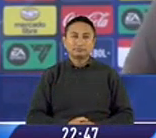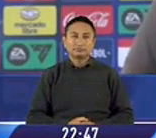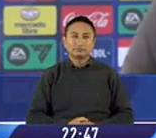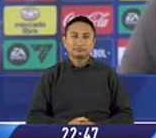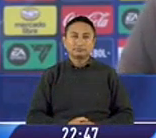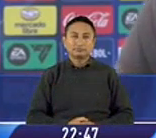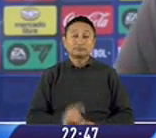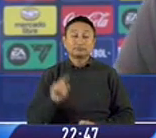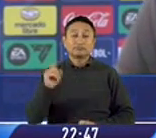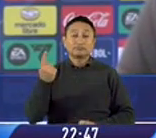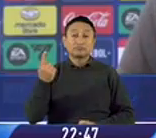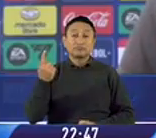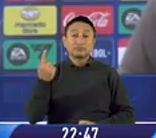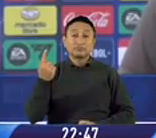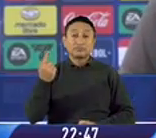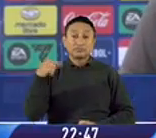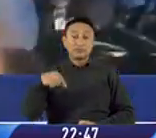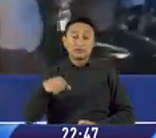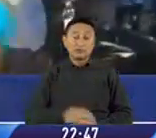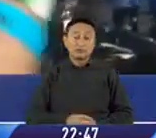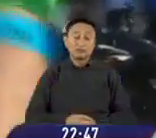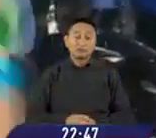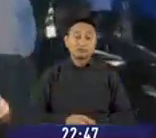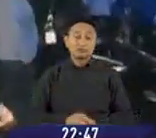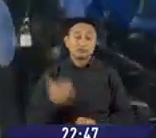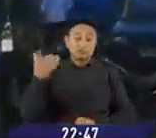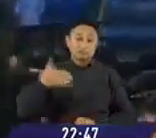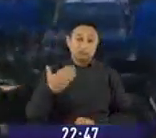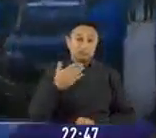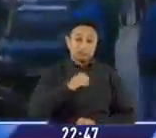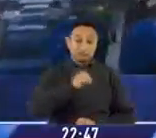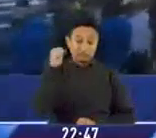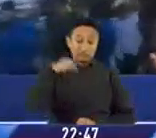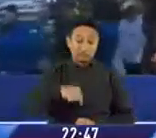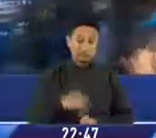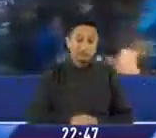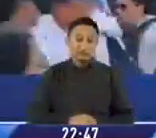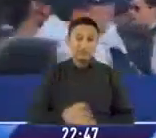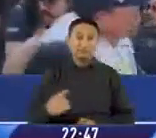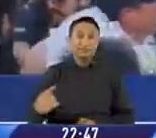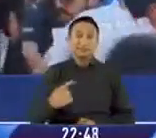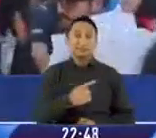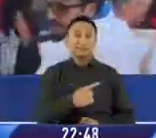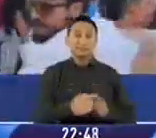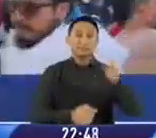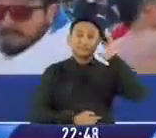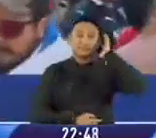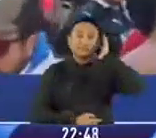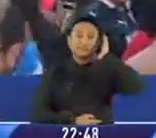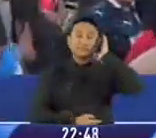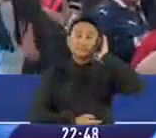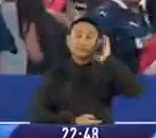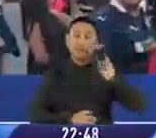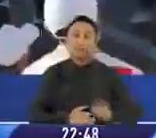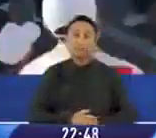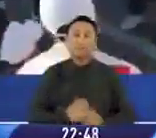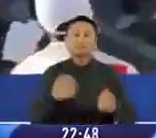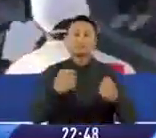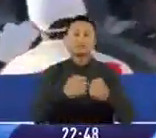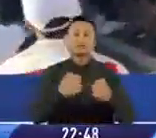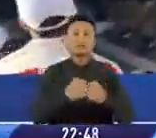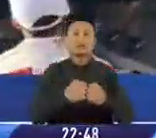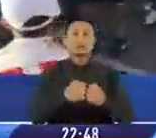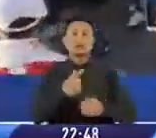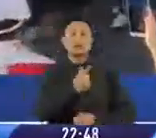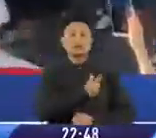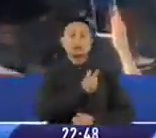desde la primera fase con Delfín, ¿no? La hinchada se hizo sentir en Punta del Este, en el banderazo. El equipo ecuatoriano